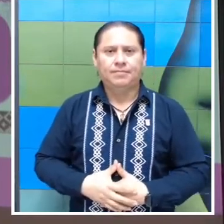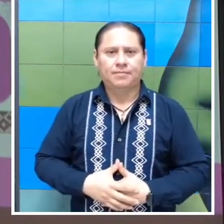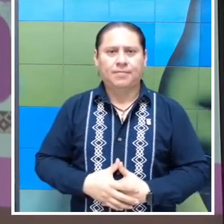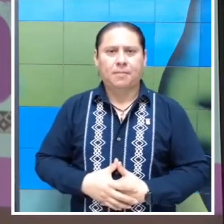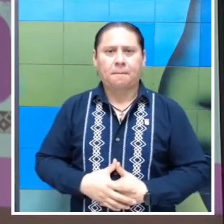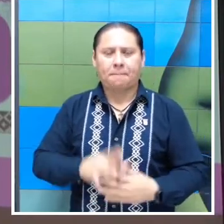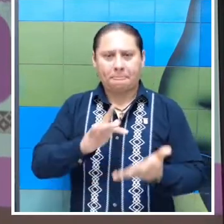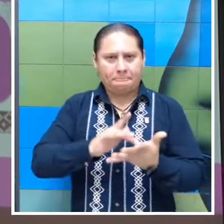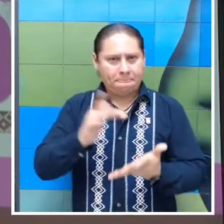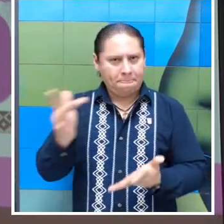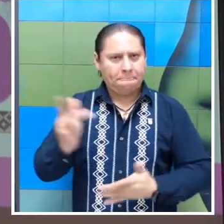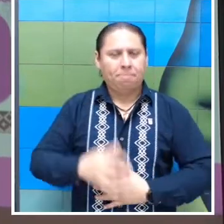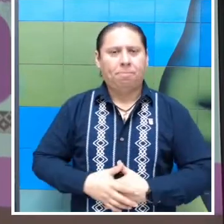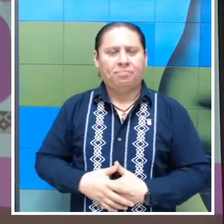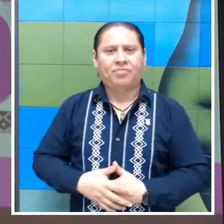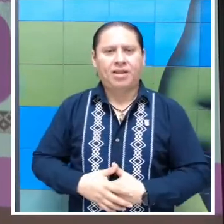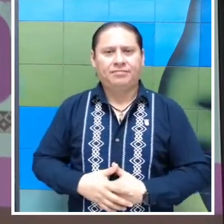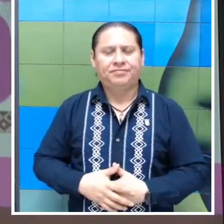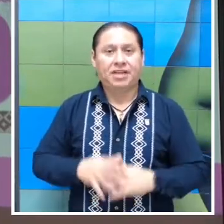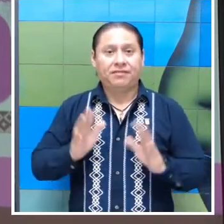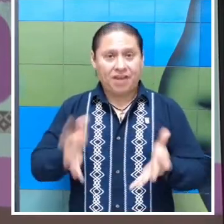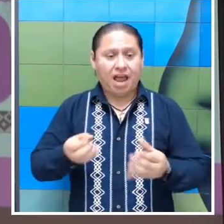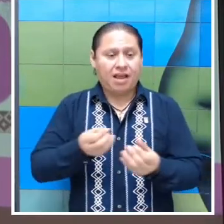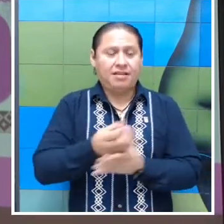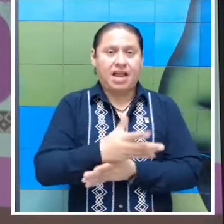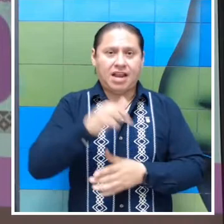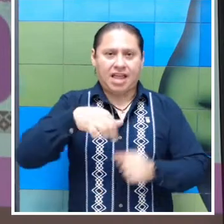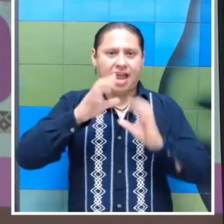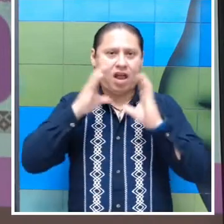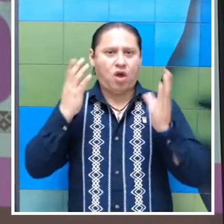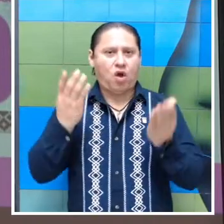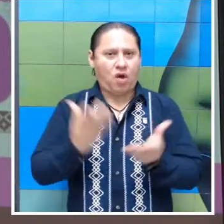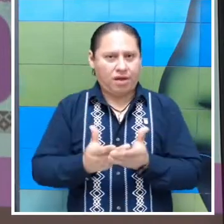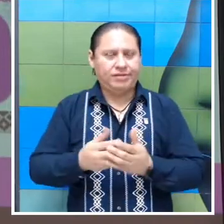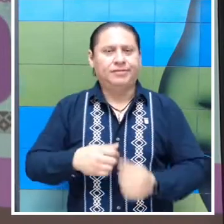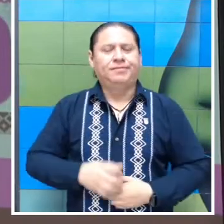Gracias, profesor. Como bien mencionaba Rey, la salida es del Congreso. Vamos